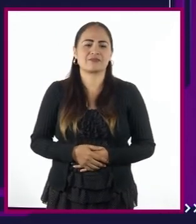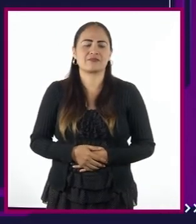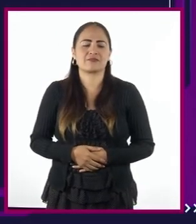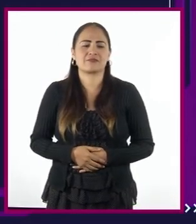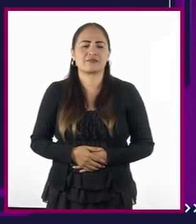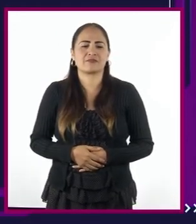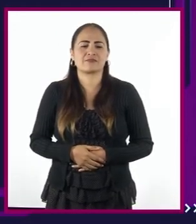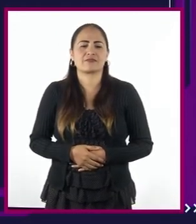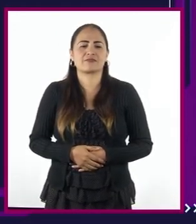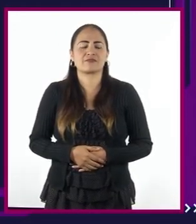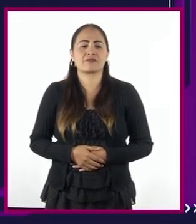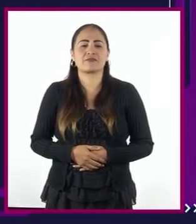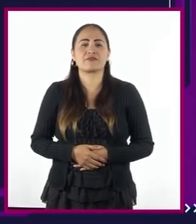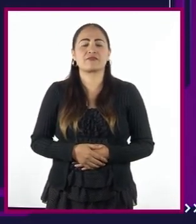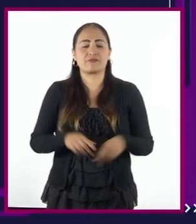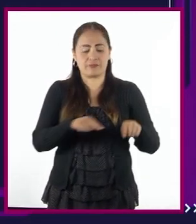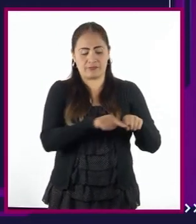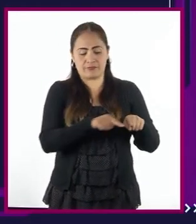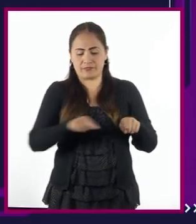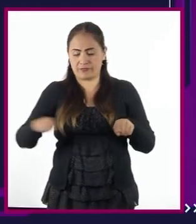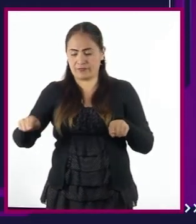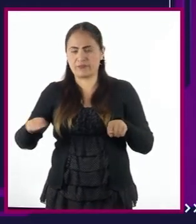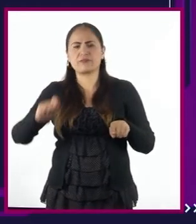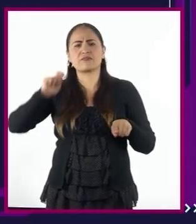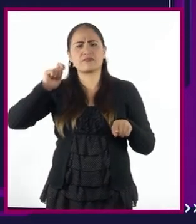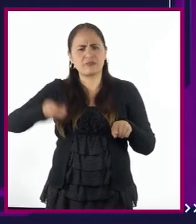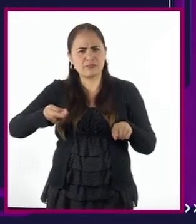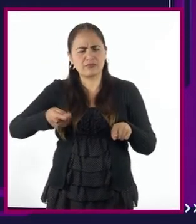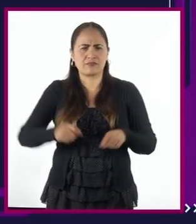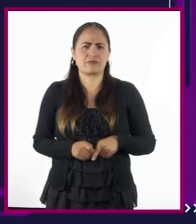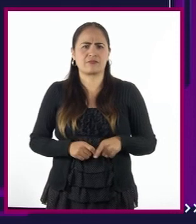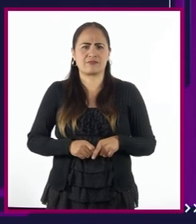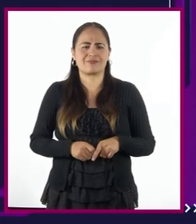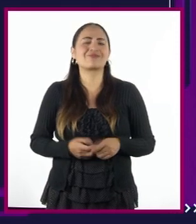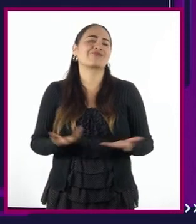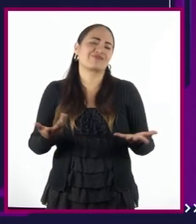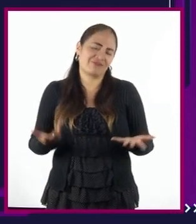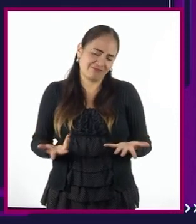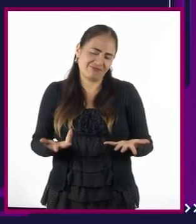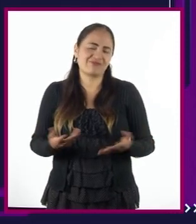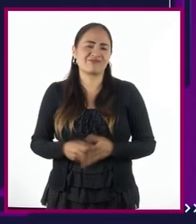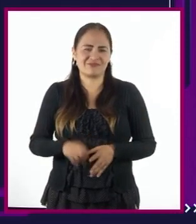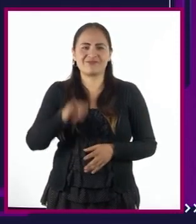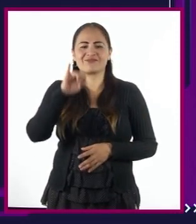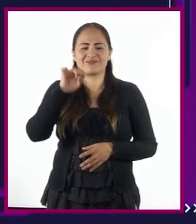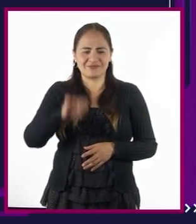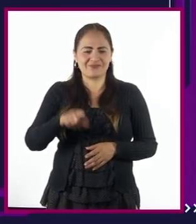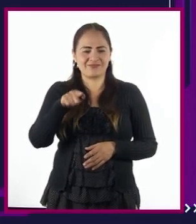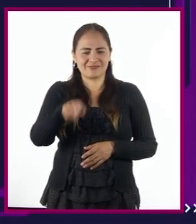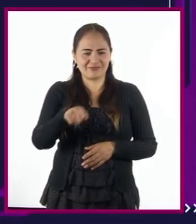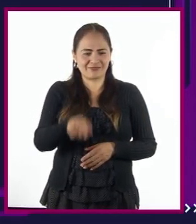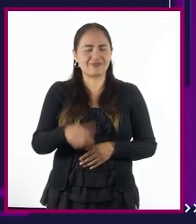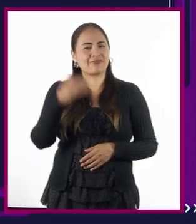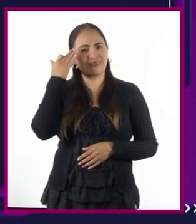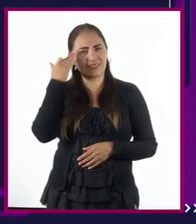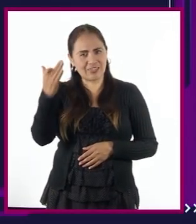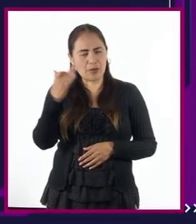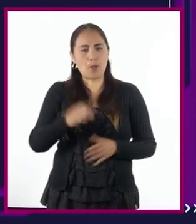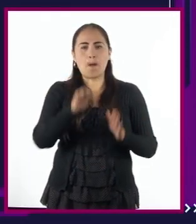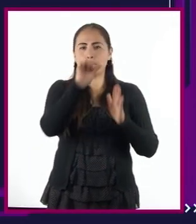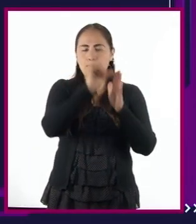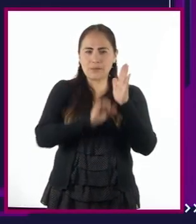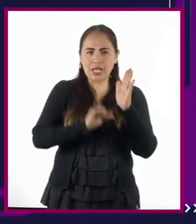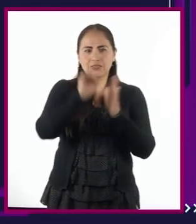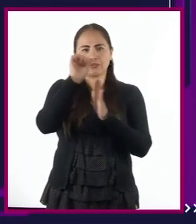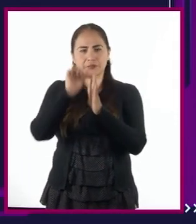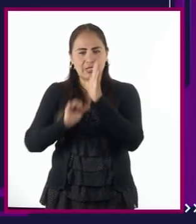¿Qué se registró en el eje horizontal? Muy bien, en el eje horizontal se muestran los meses del